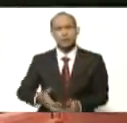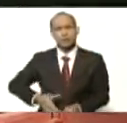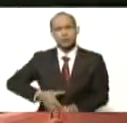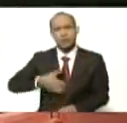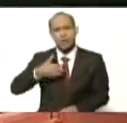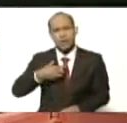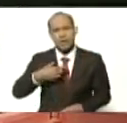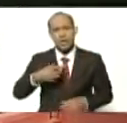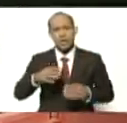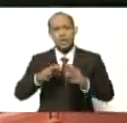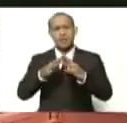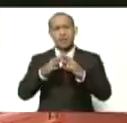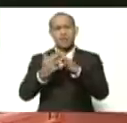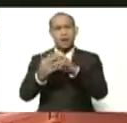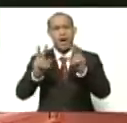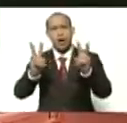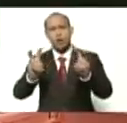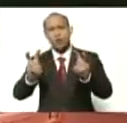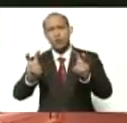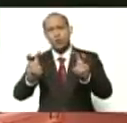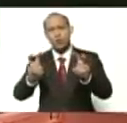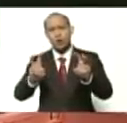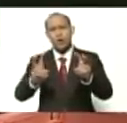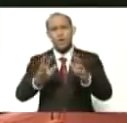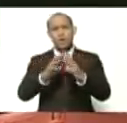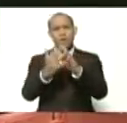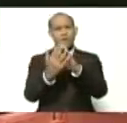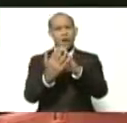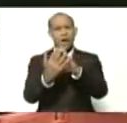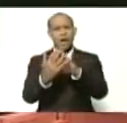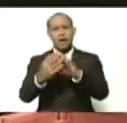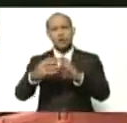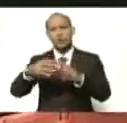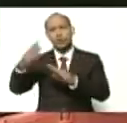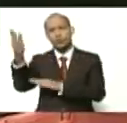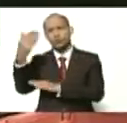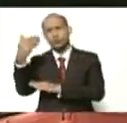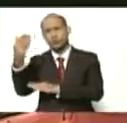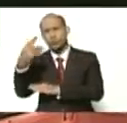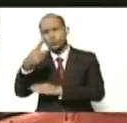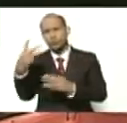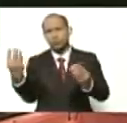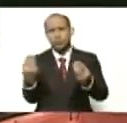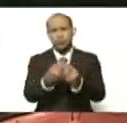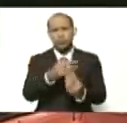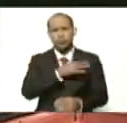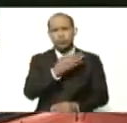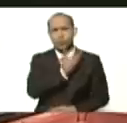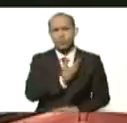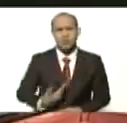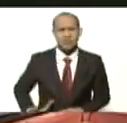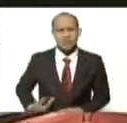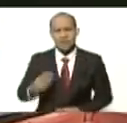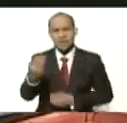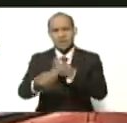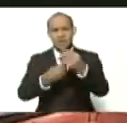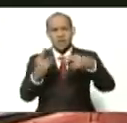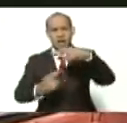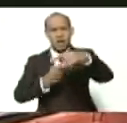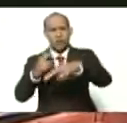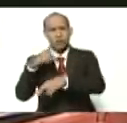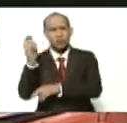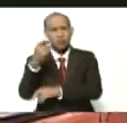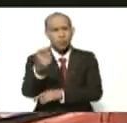barrio nuevo tricolor el coronel borges y aquí bueno presidente cuente con nosotros seguiremos haciendo revolución pesquera porque ya